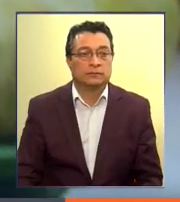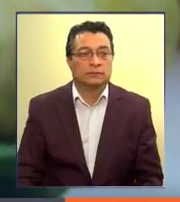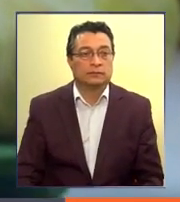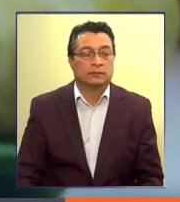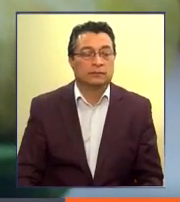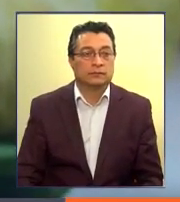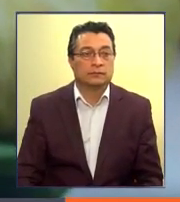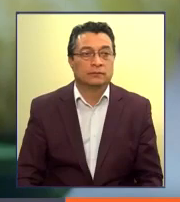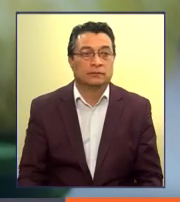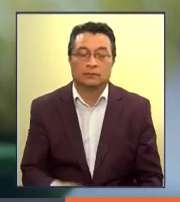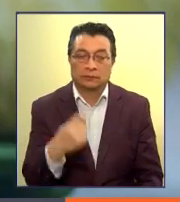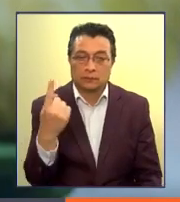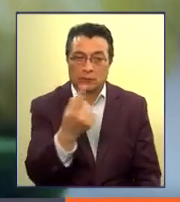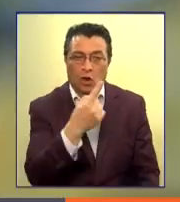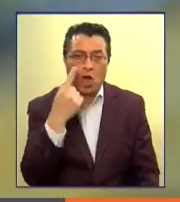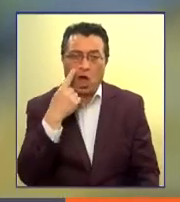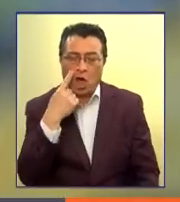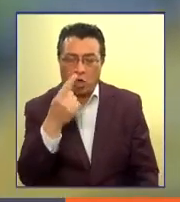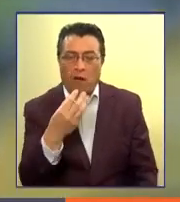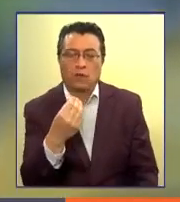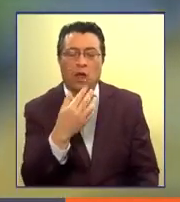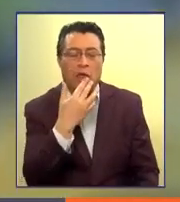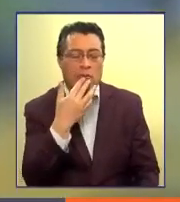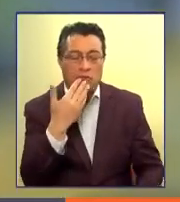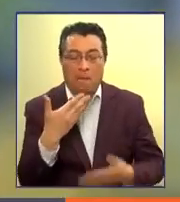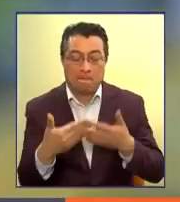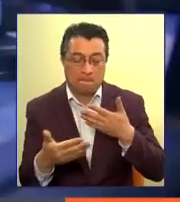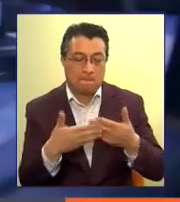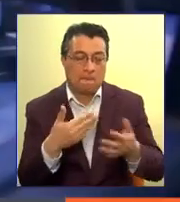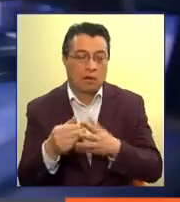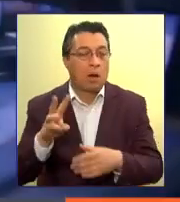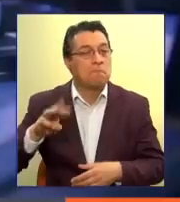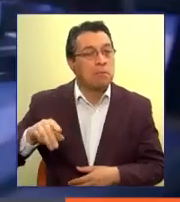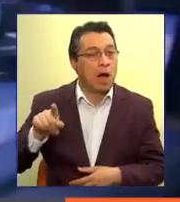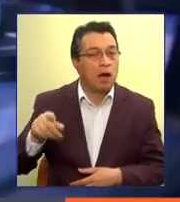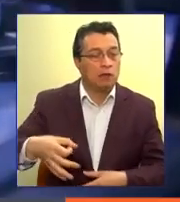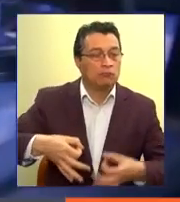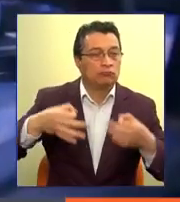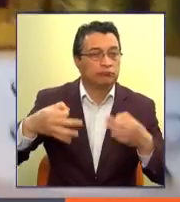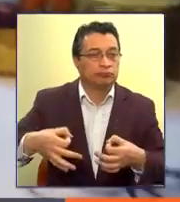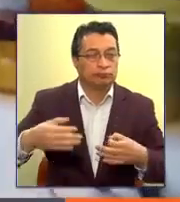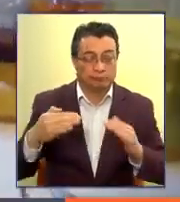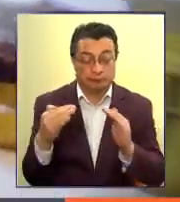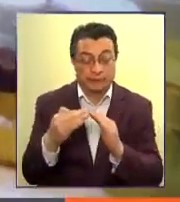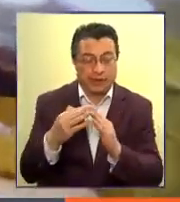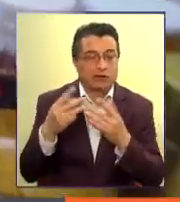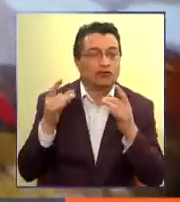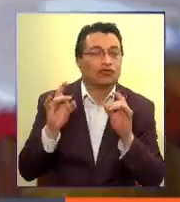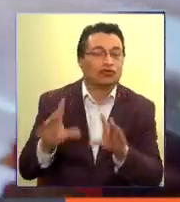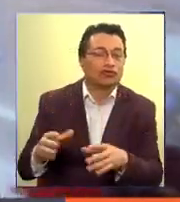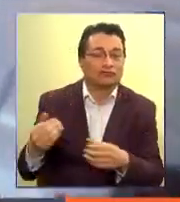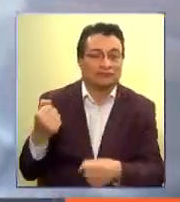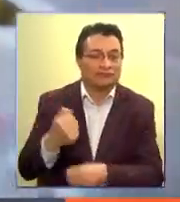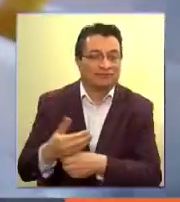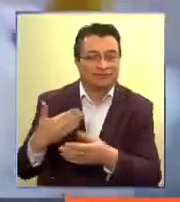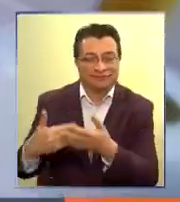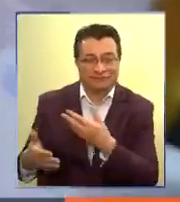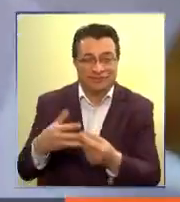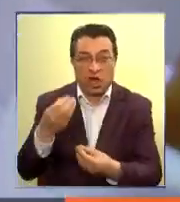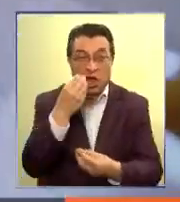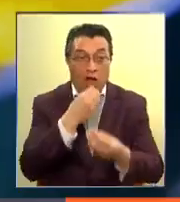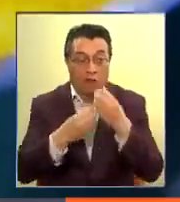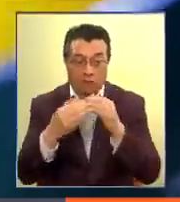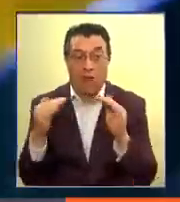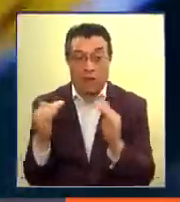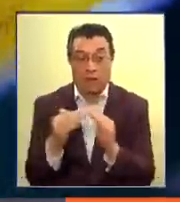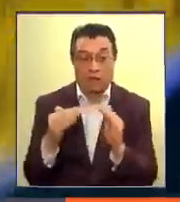Quiso que todos conocieran el buen sabor de la mano de su mamá. Receta casera es la que ocupan en sus sopas, comida que preparan en